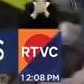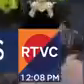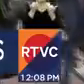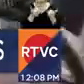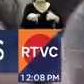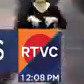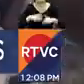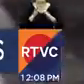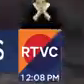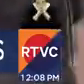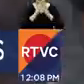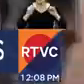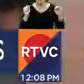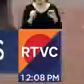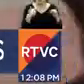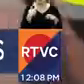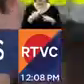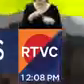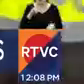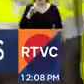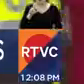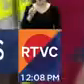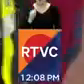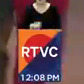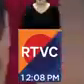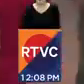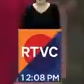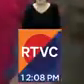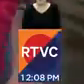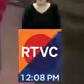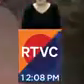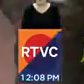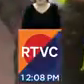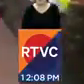centro de Bogotá, Laura Rojas, RTVC Noticias.